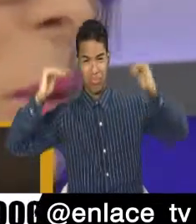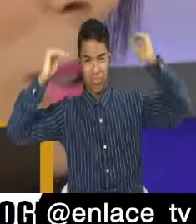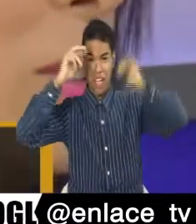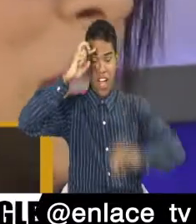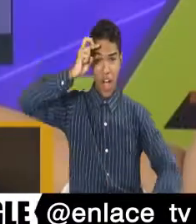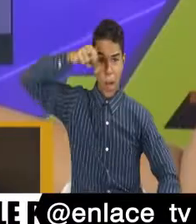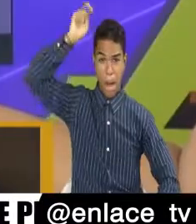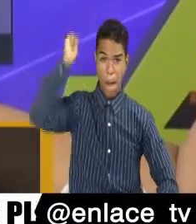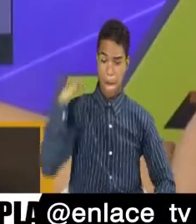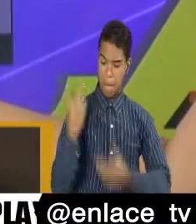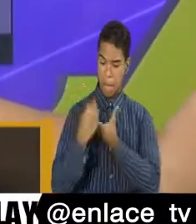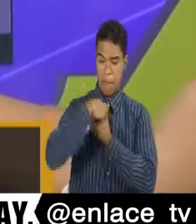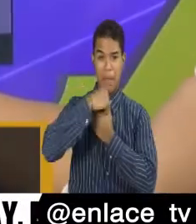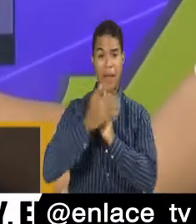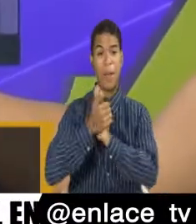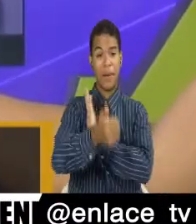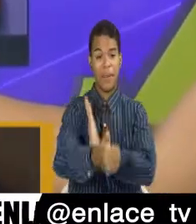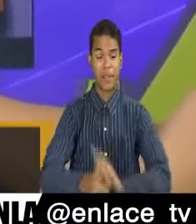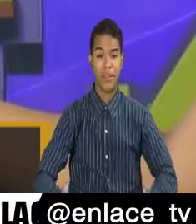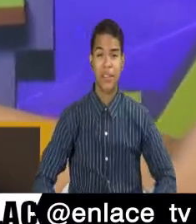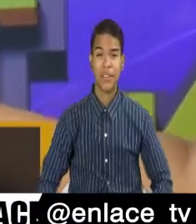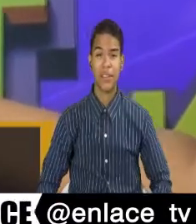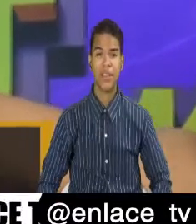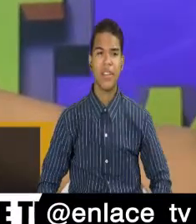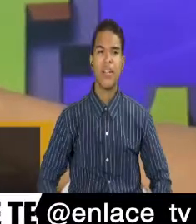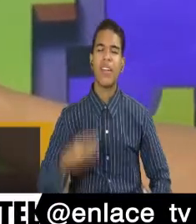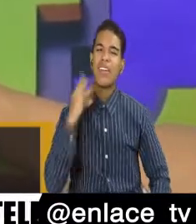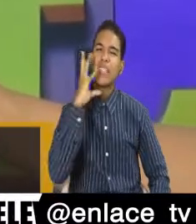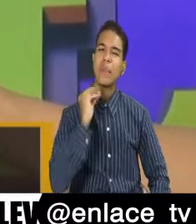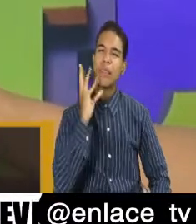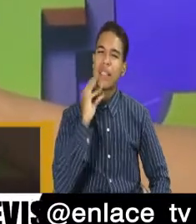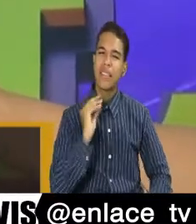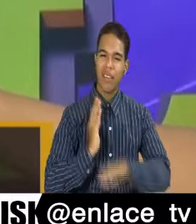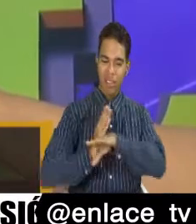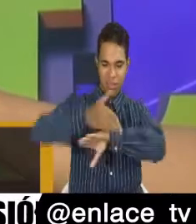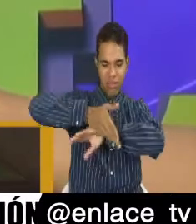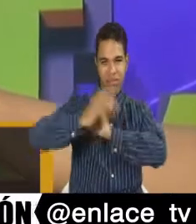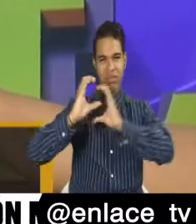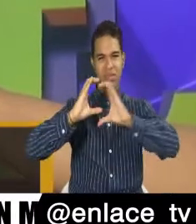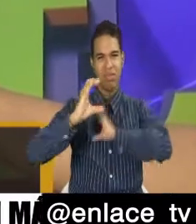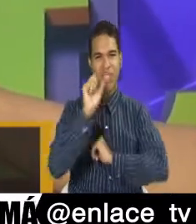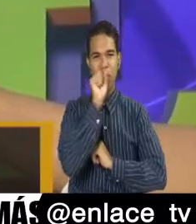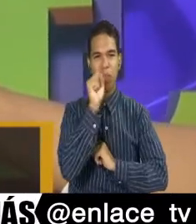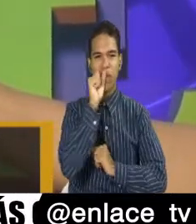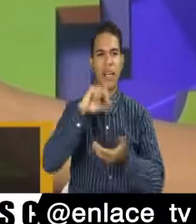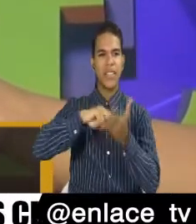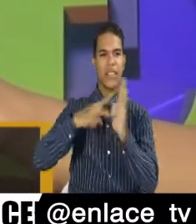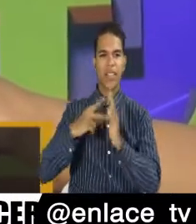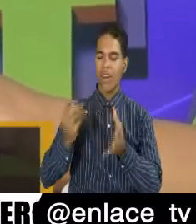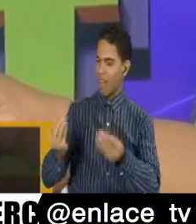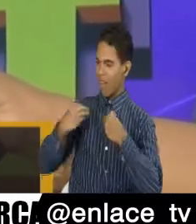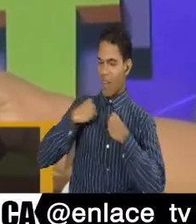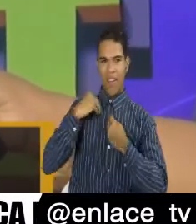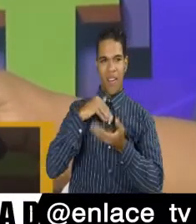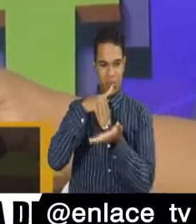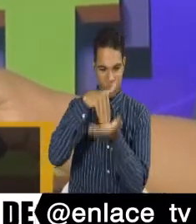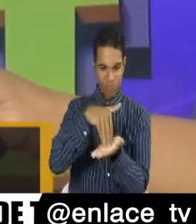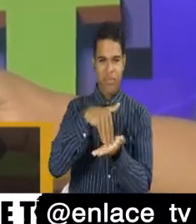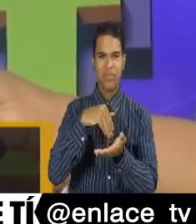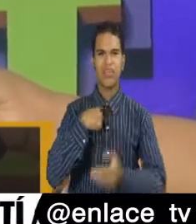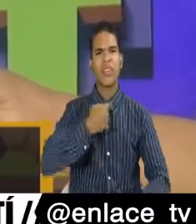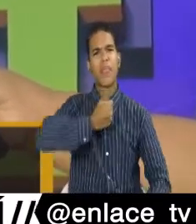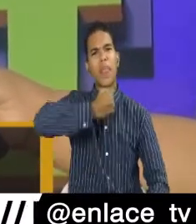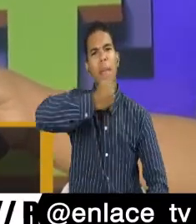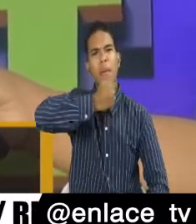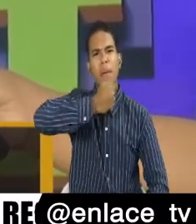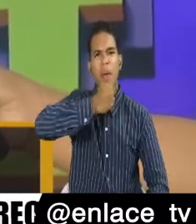ejercicio del periodismo. ¿Qué me dejan los medios de comunicación en Barranca Bermeja? Esa fortaleza, esa berraquera que tenemos los periodistas